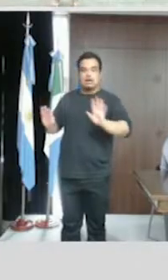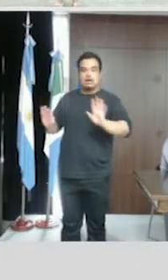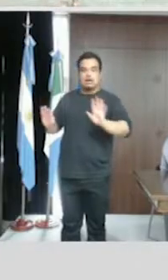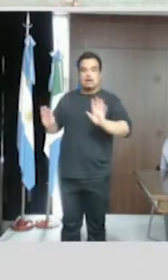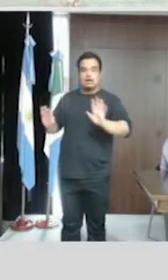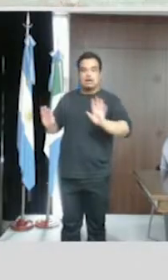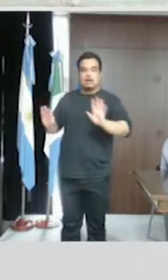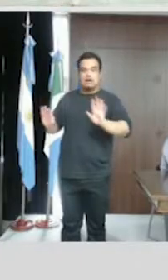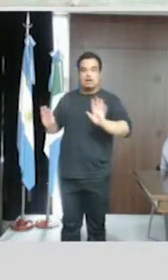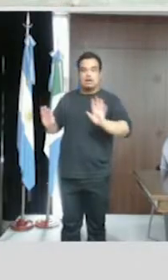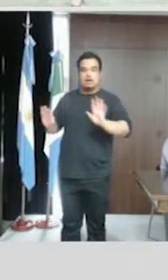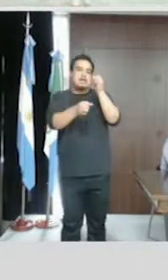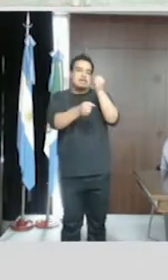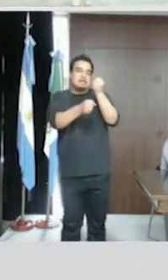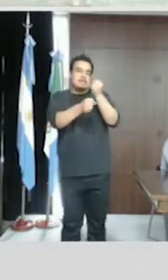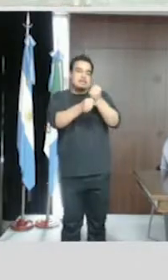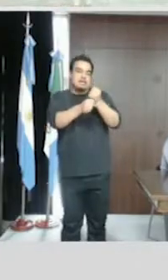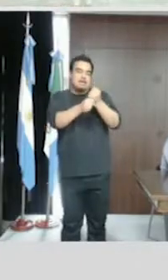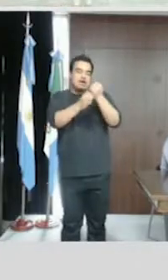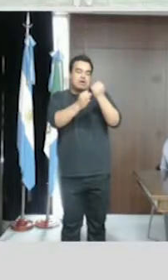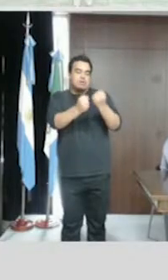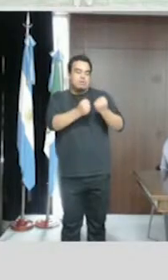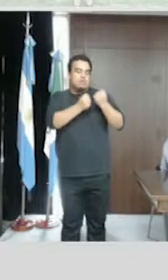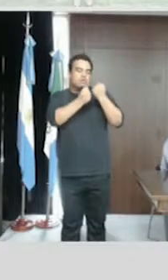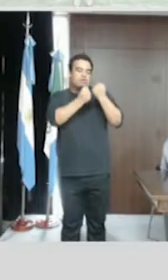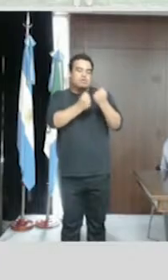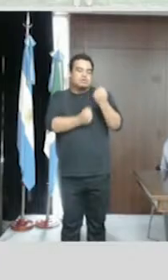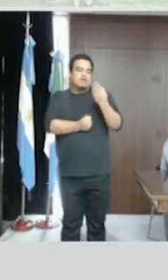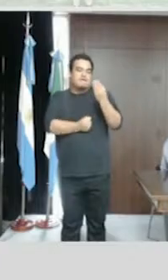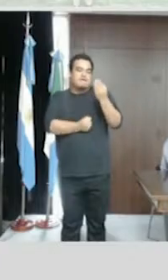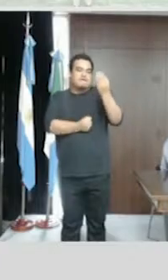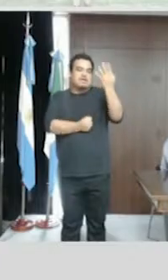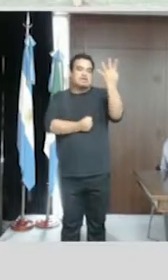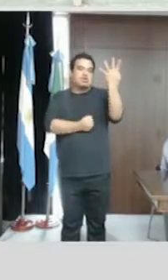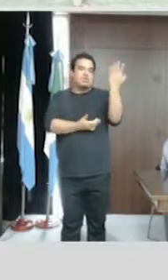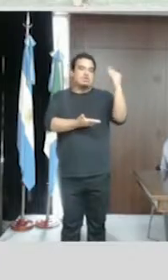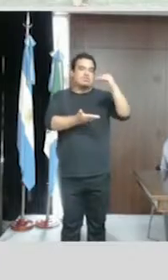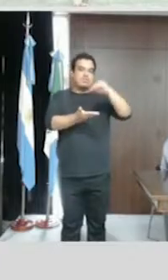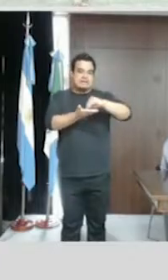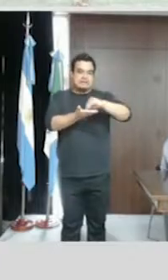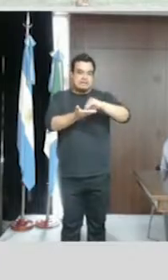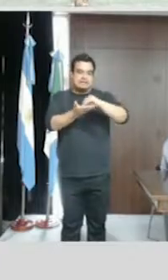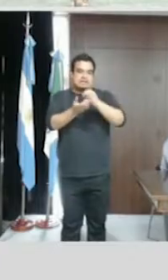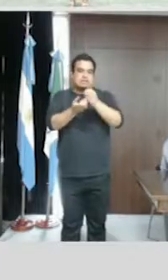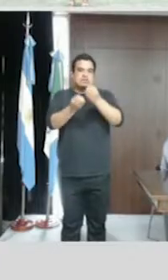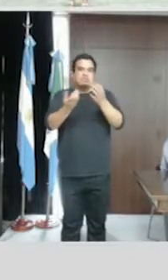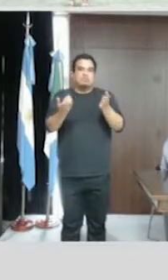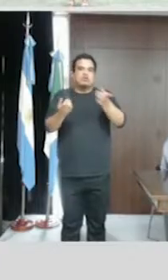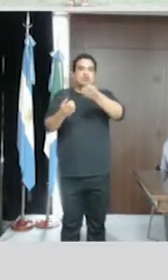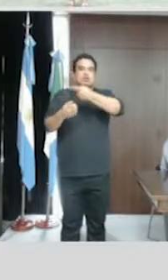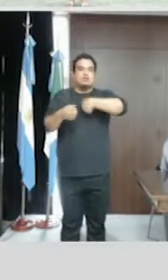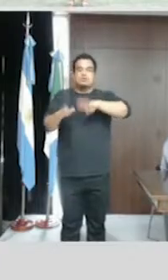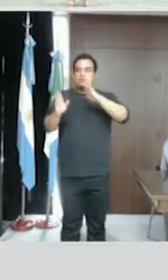cuadriplicación, si así se dice, del esfuerzo de acompañar. Va a requerir que uno esté mucho más pendiente en